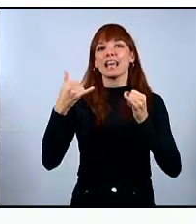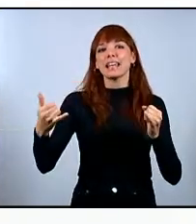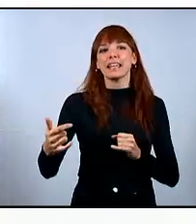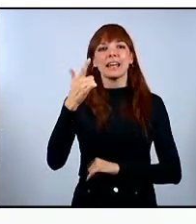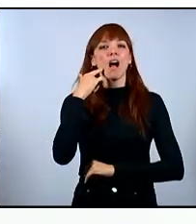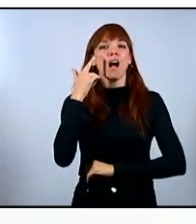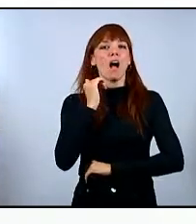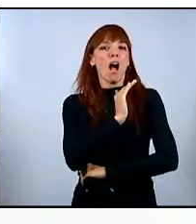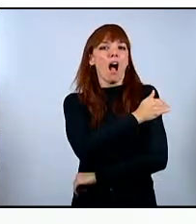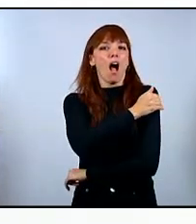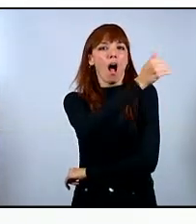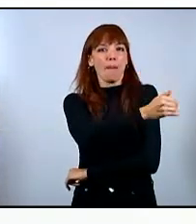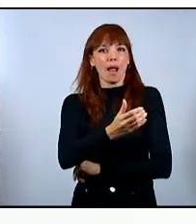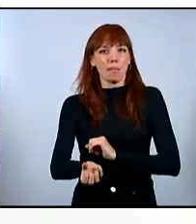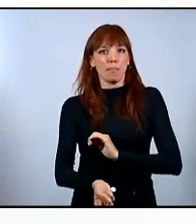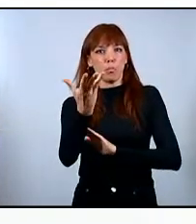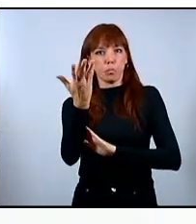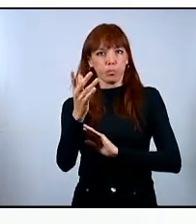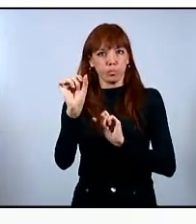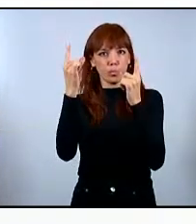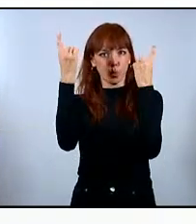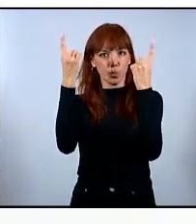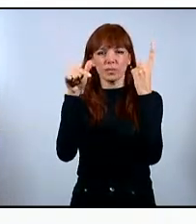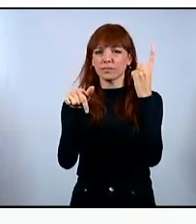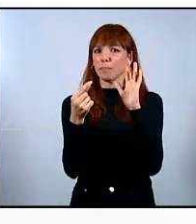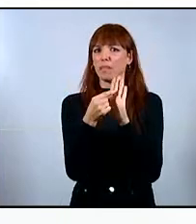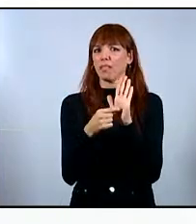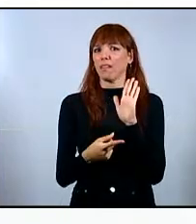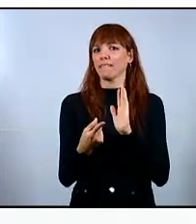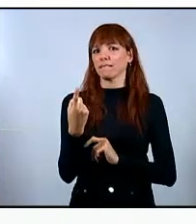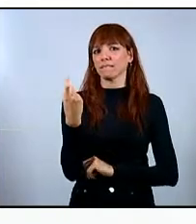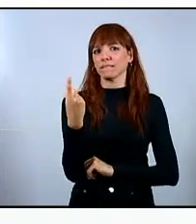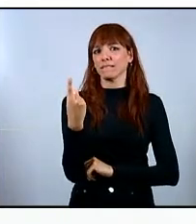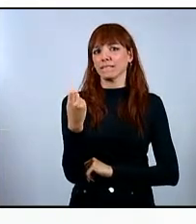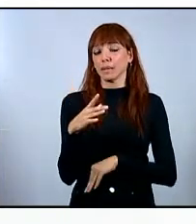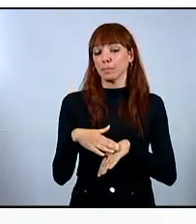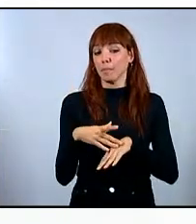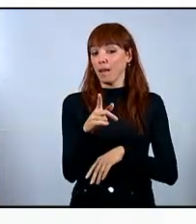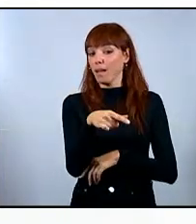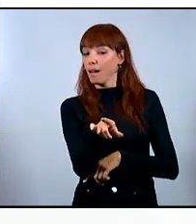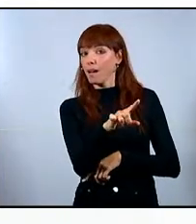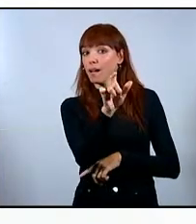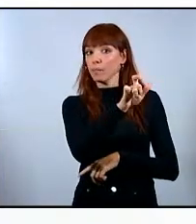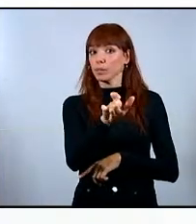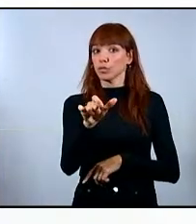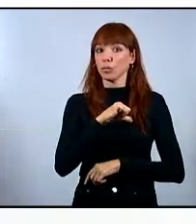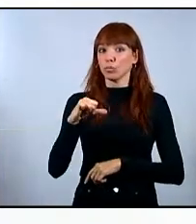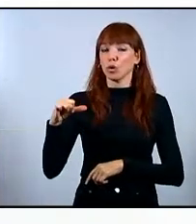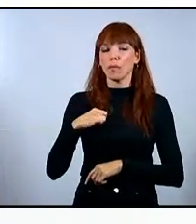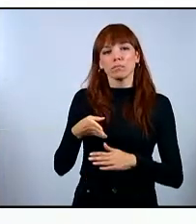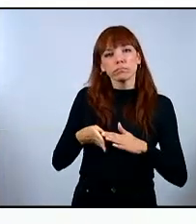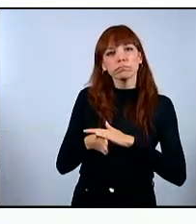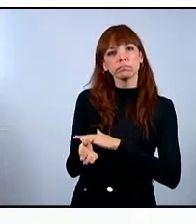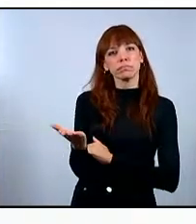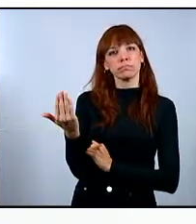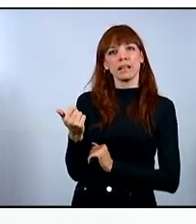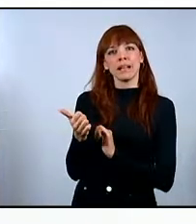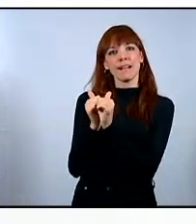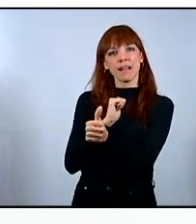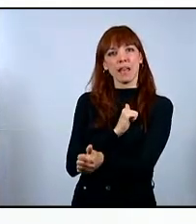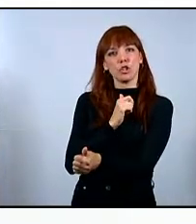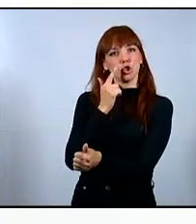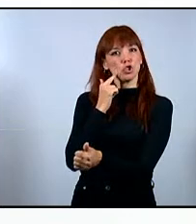de Extraval. Se trata de una medida muy necesaria para que los autónomos tengan acceso a los créditos en